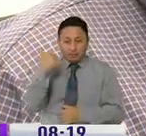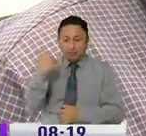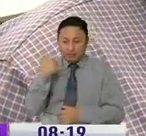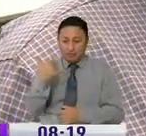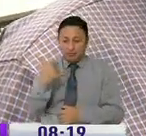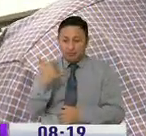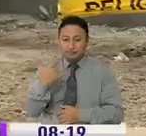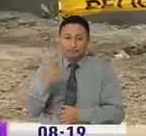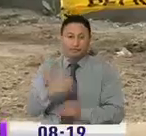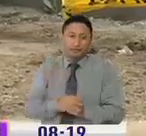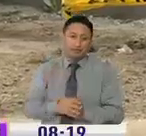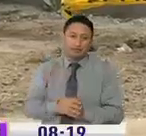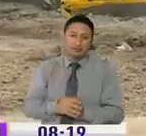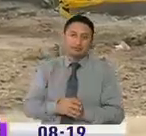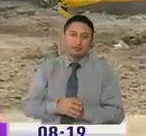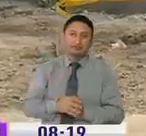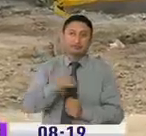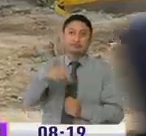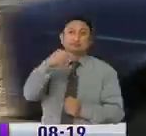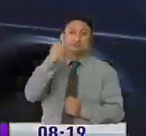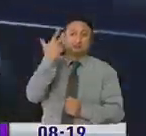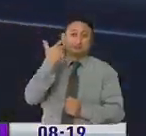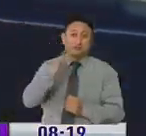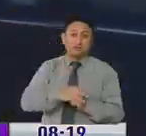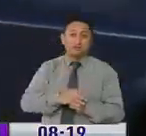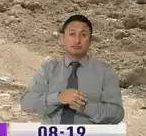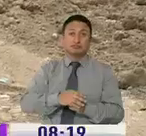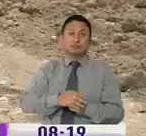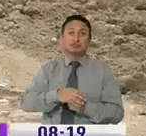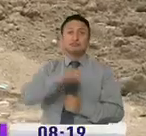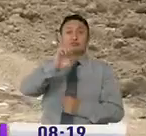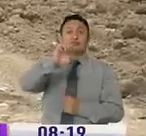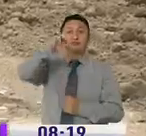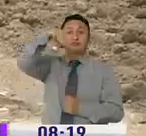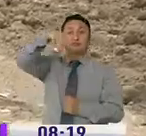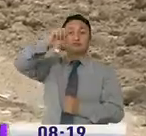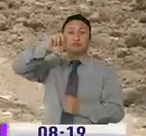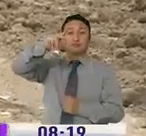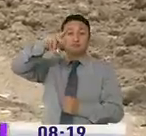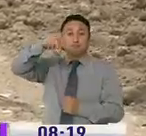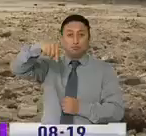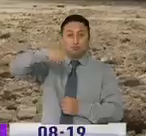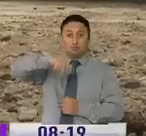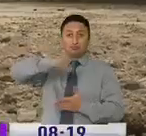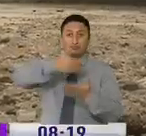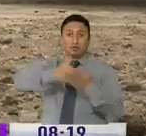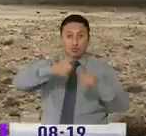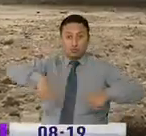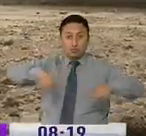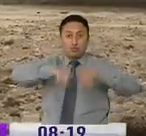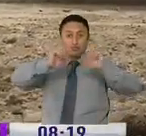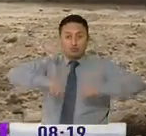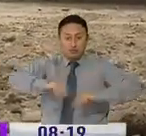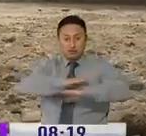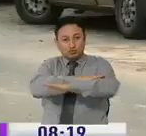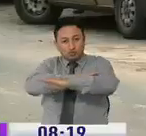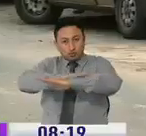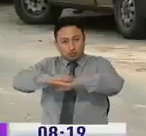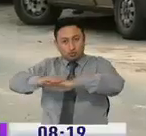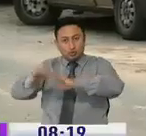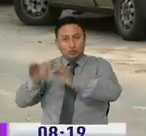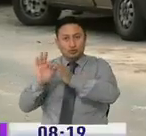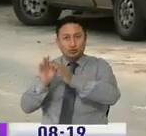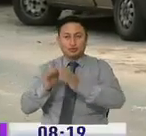recibíamos groserías. En los próximos días se espera que la empresa Metropolitana de Obras Públicas acuda al sitio para arreglar el pavimento de la